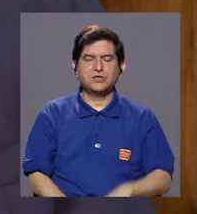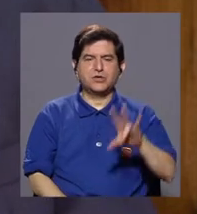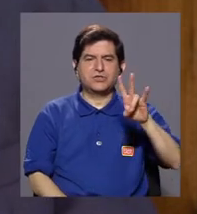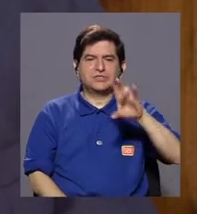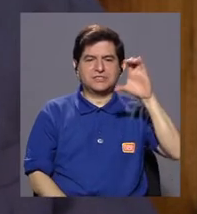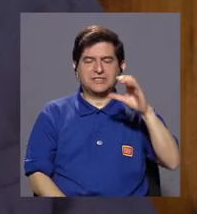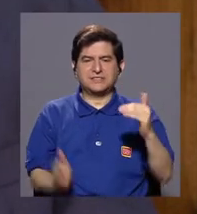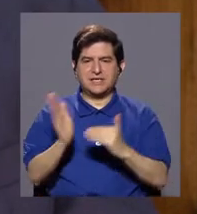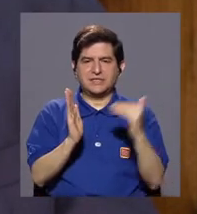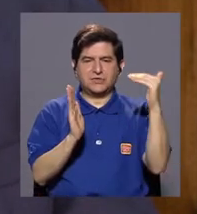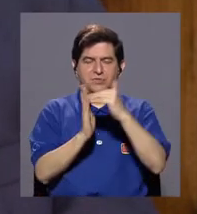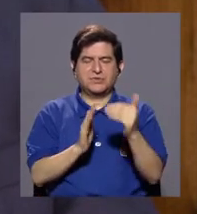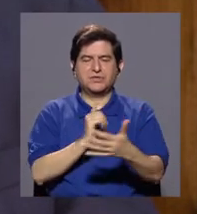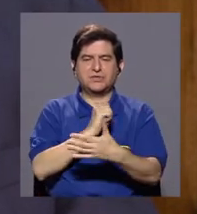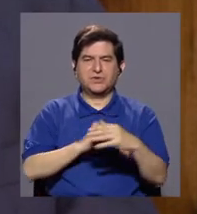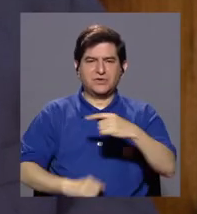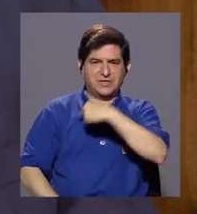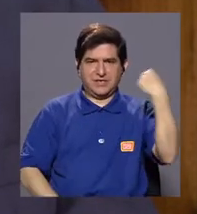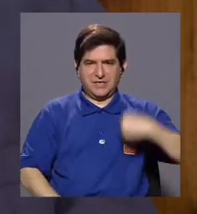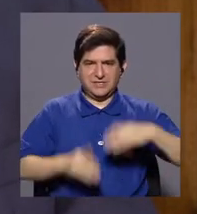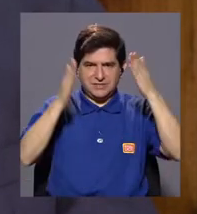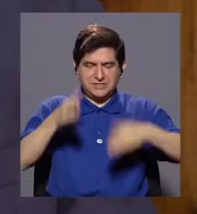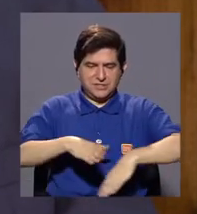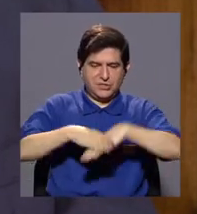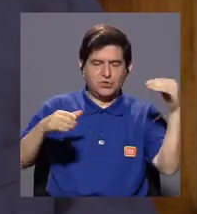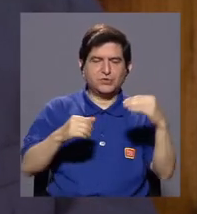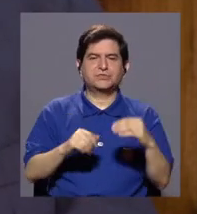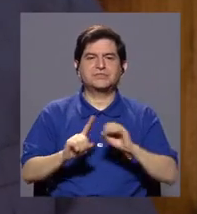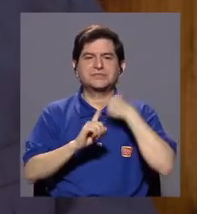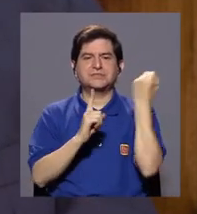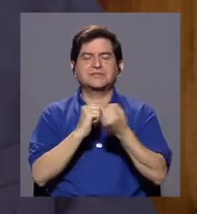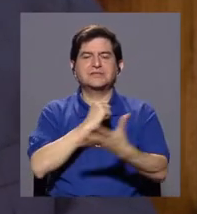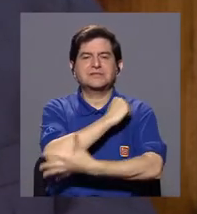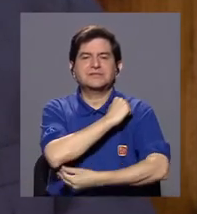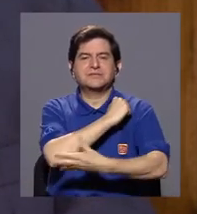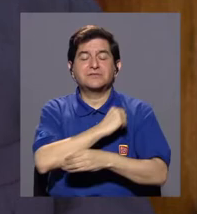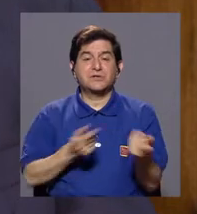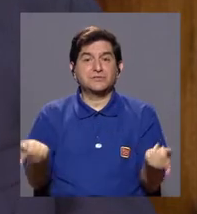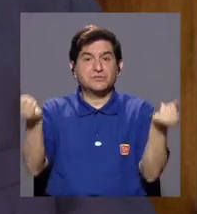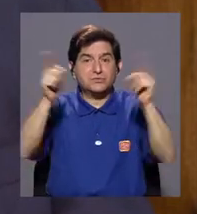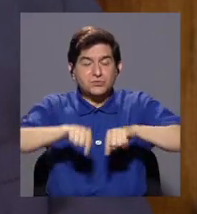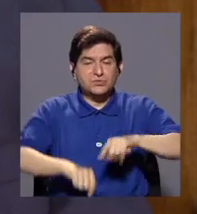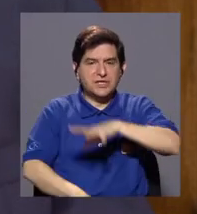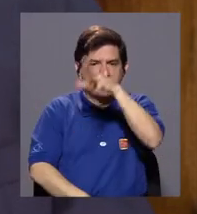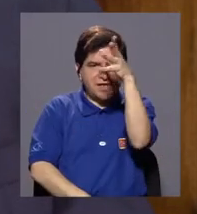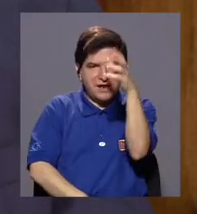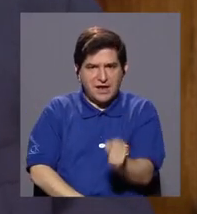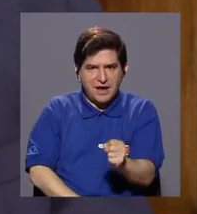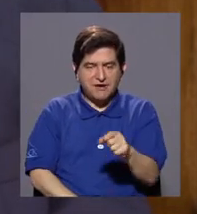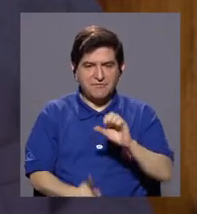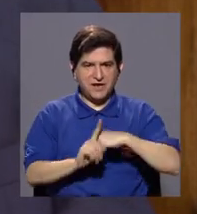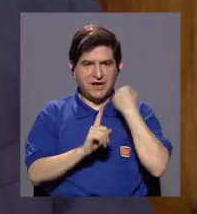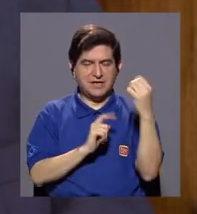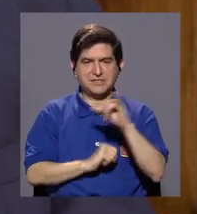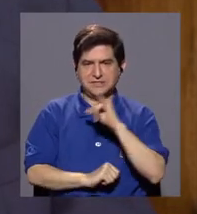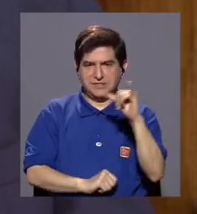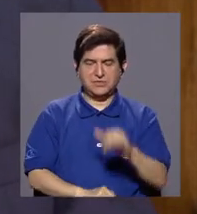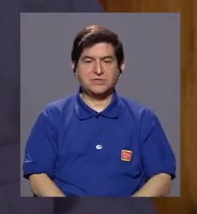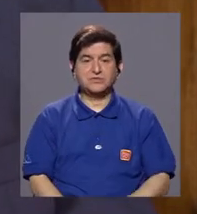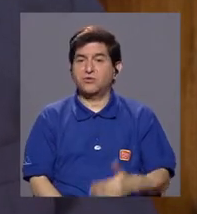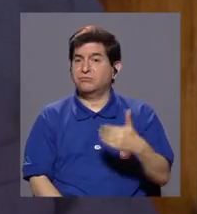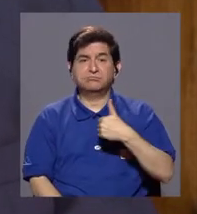700 millones de chinos de la pobreza. Si eso pudiera darse en el África subsahariana, no